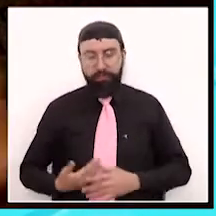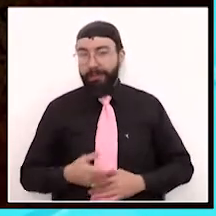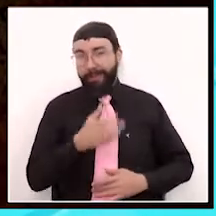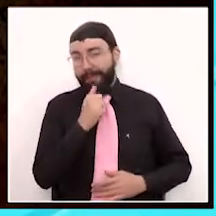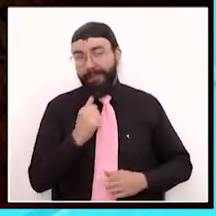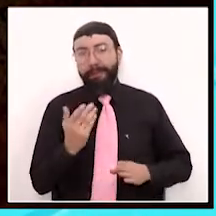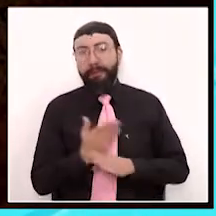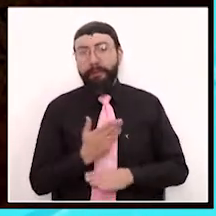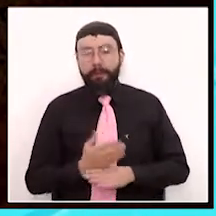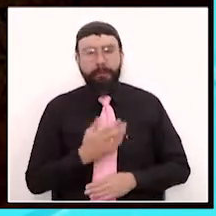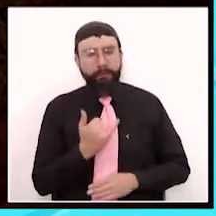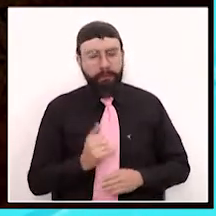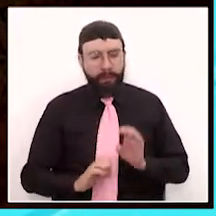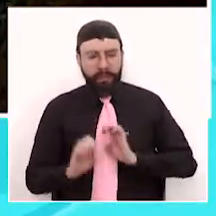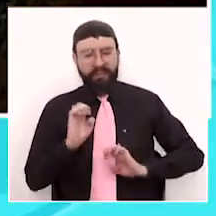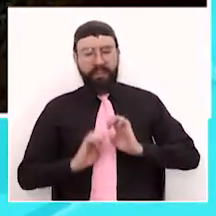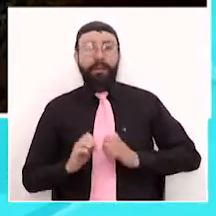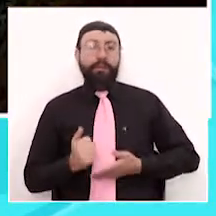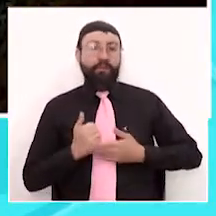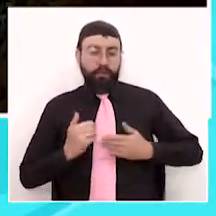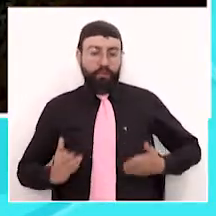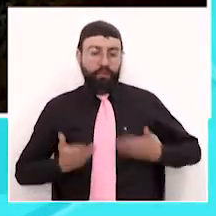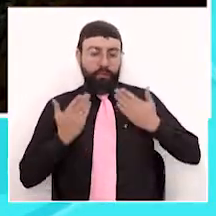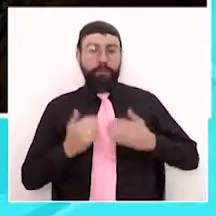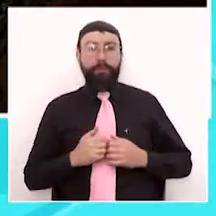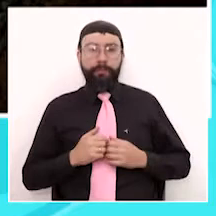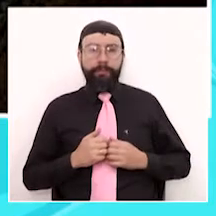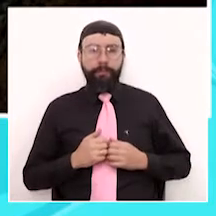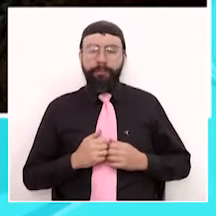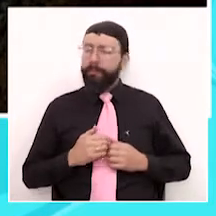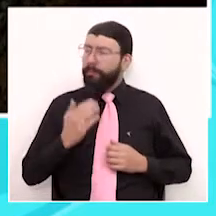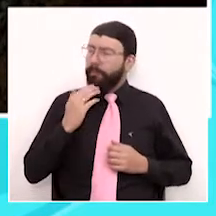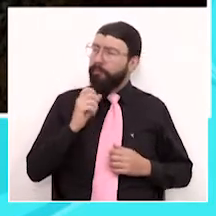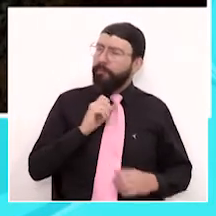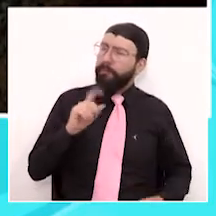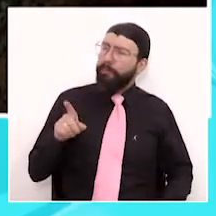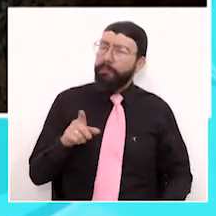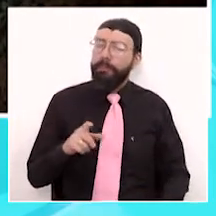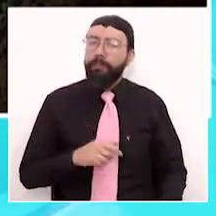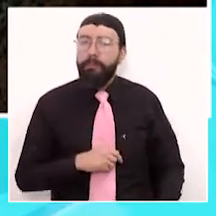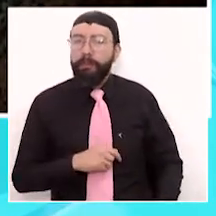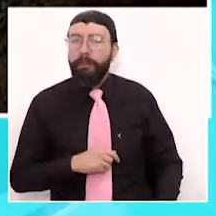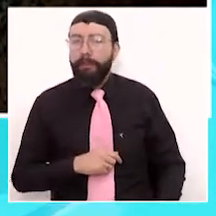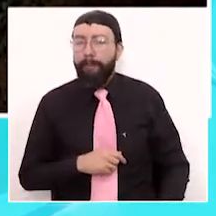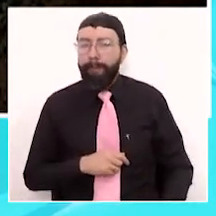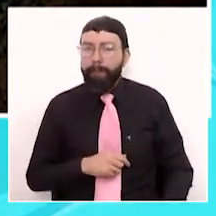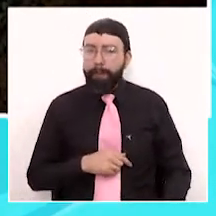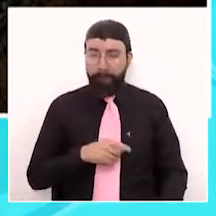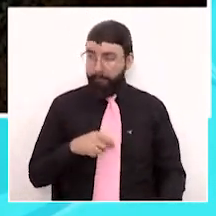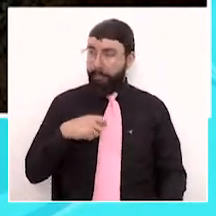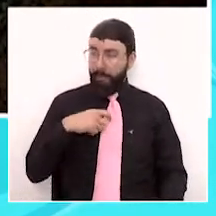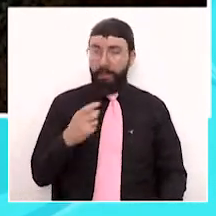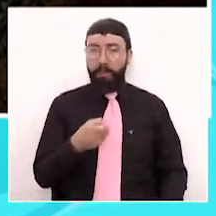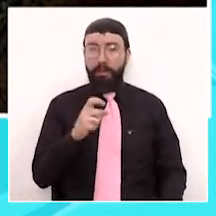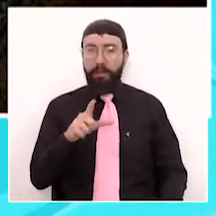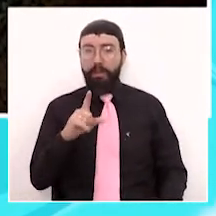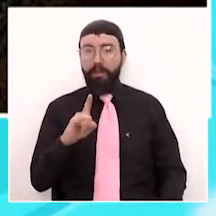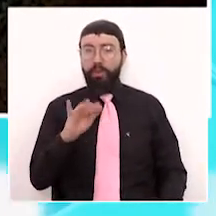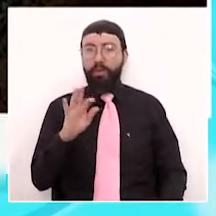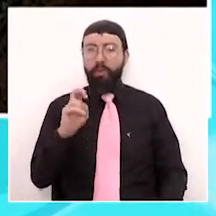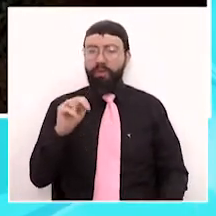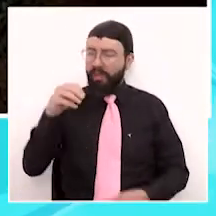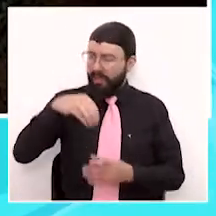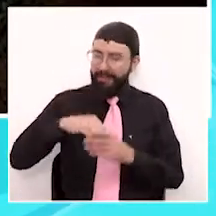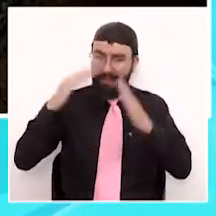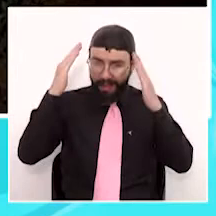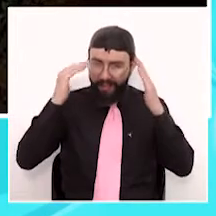parte de autoinmunidad. Doctora María Camila, nos preguntan acerca de la presencia de gluten en la avena. ¿Qué podríamos decirle a las